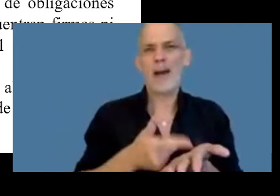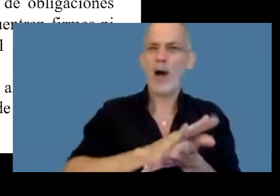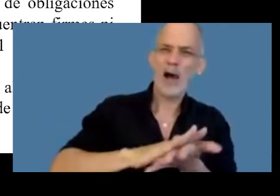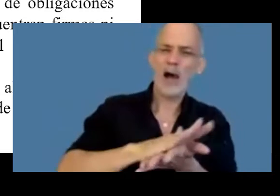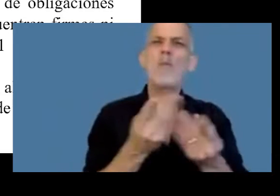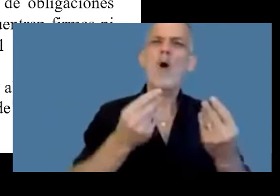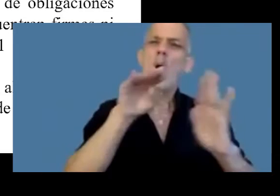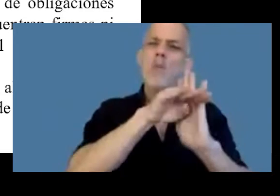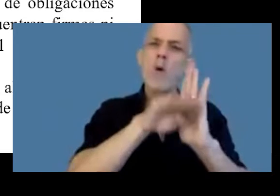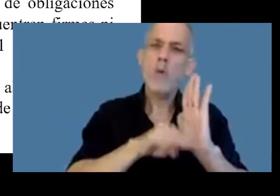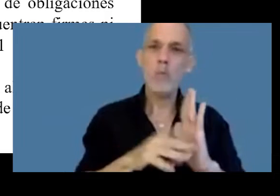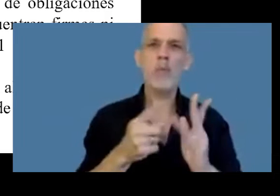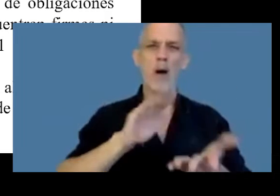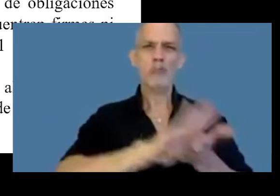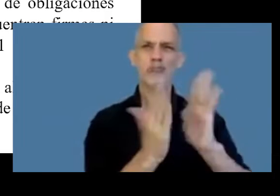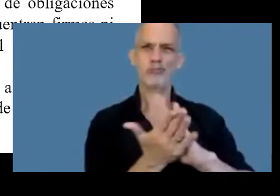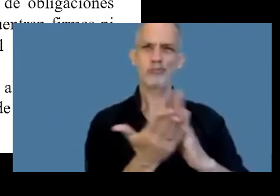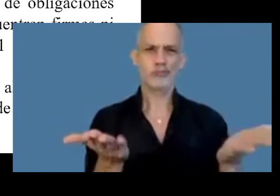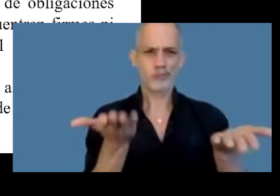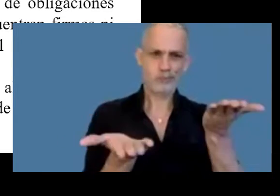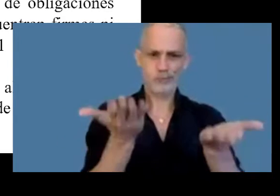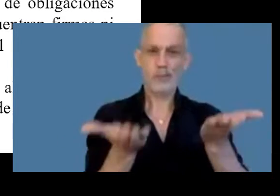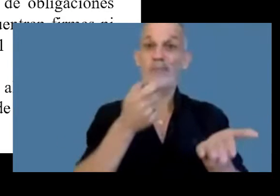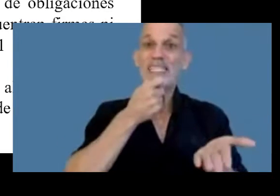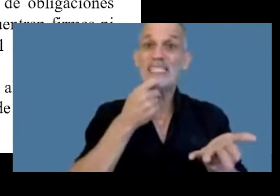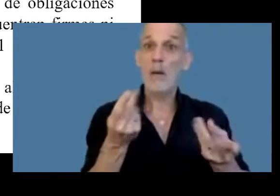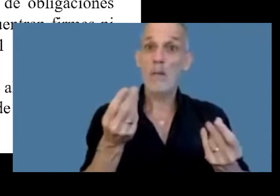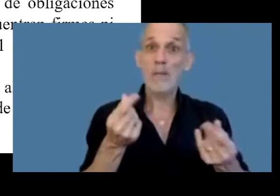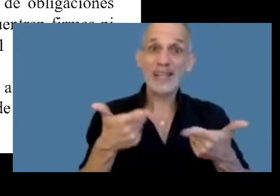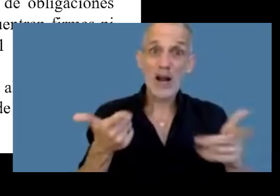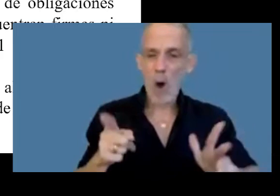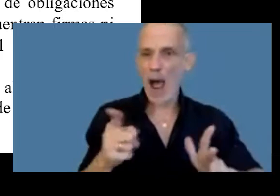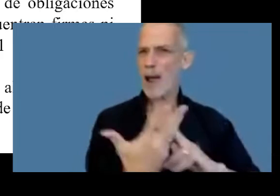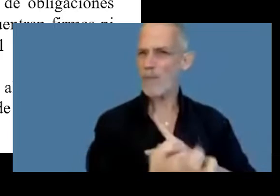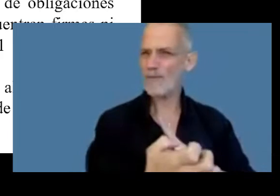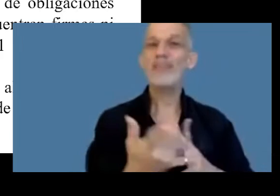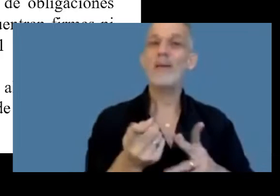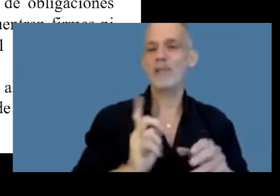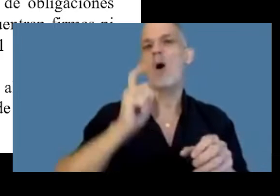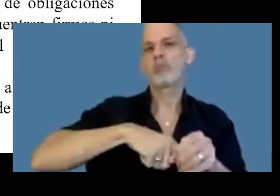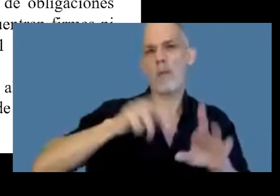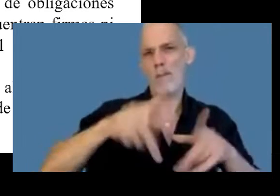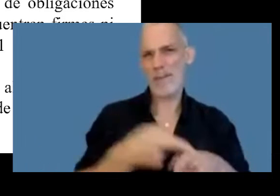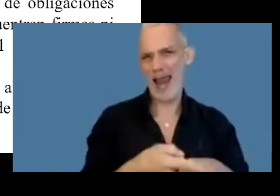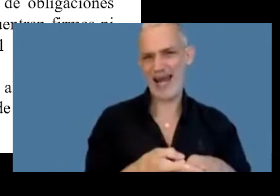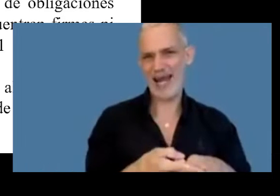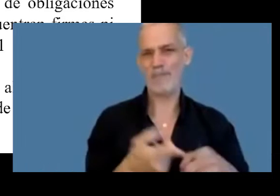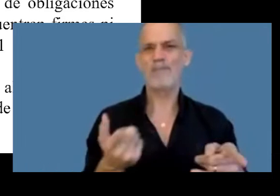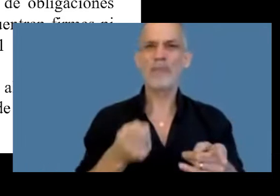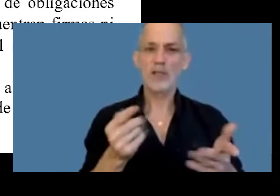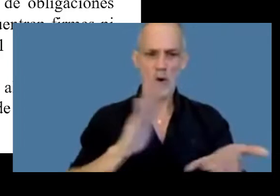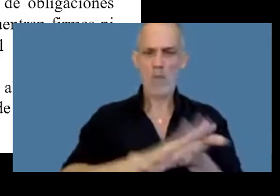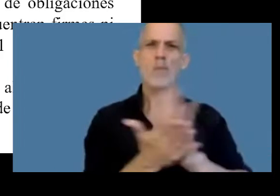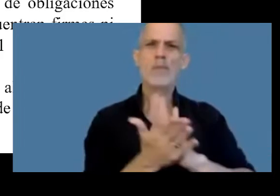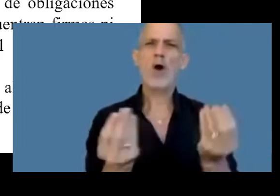procedimiento de compensación si no hubiera fondos de libre disponibilidad, adhesión al plan. Esta compensación,